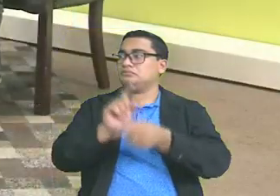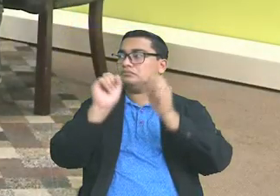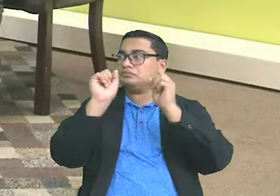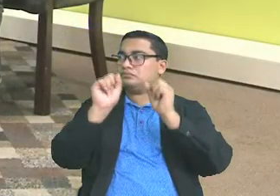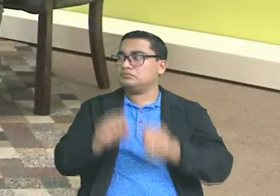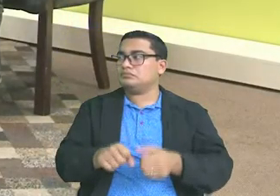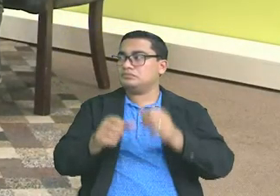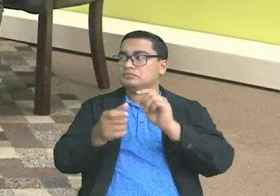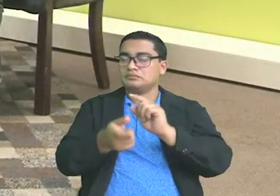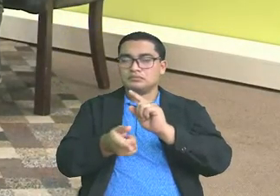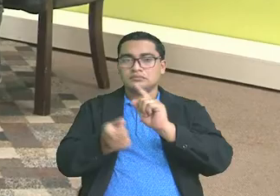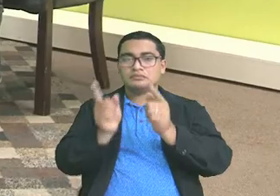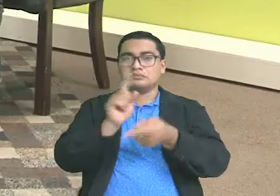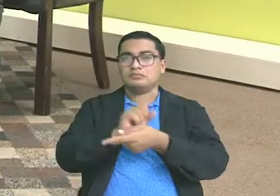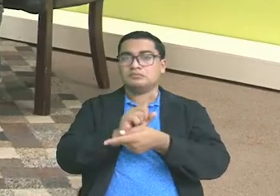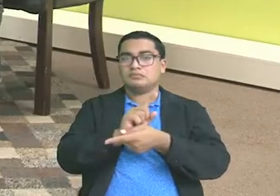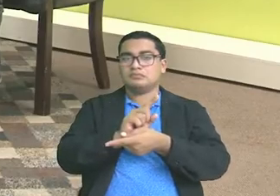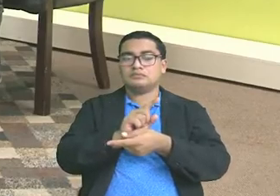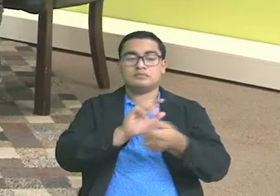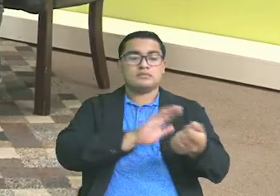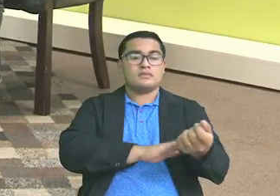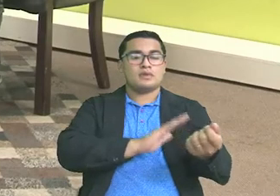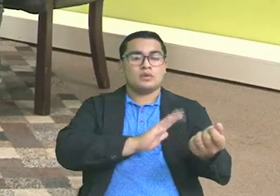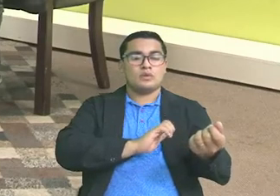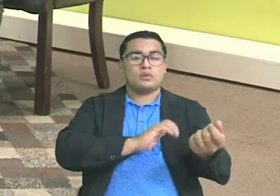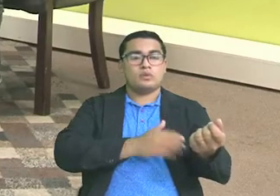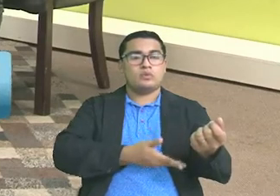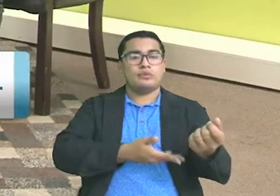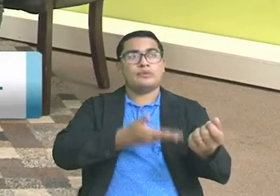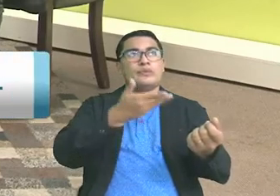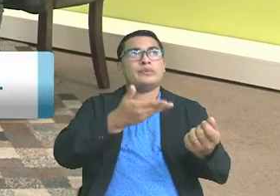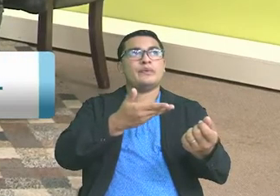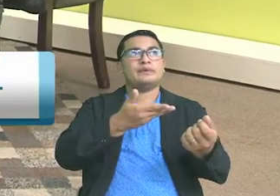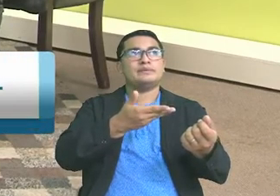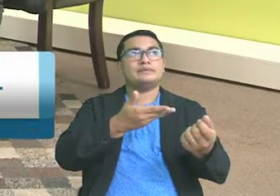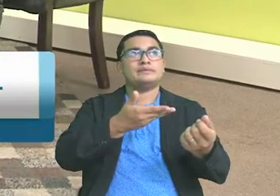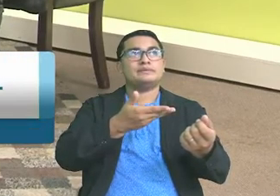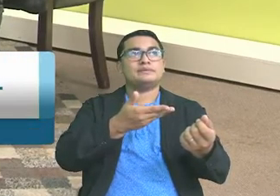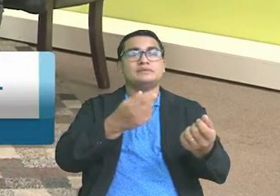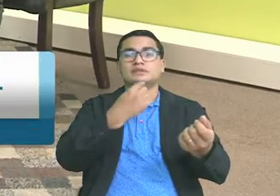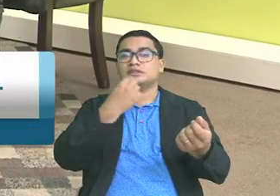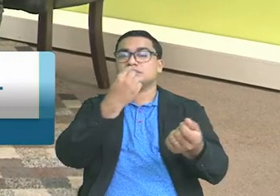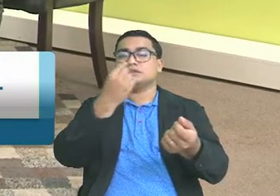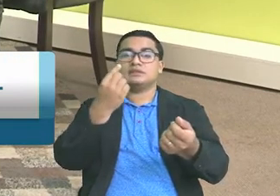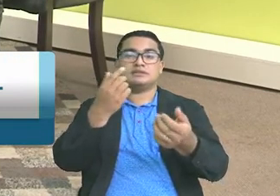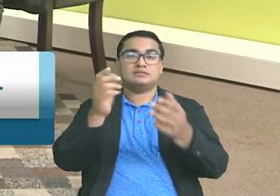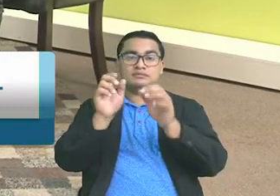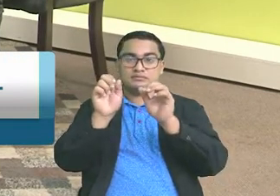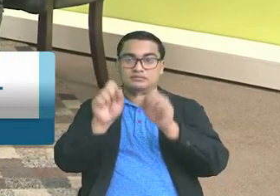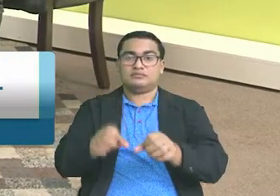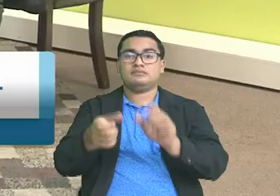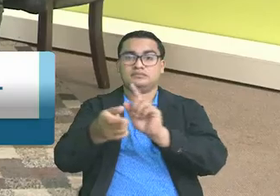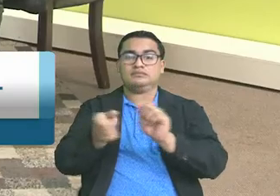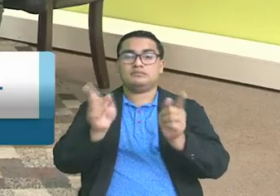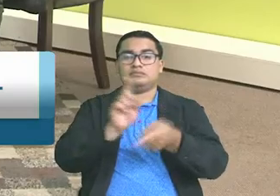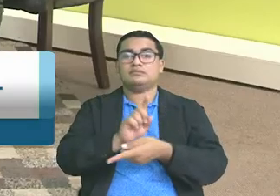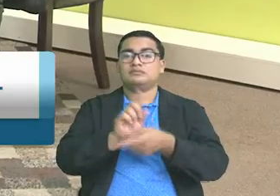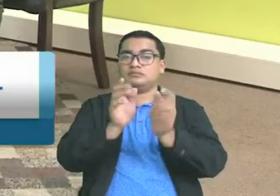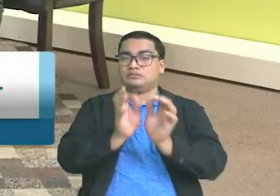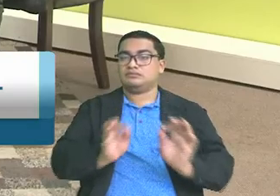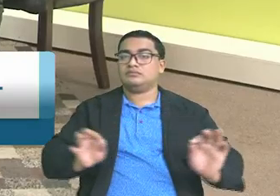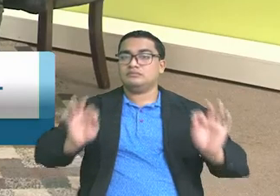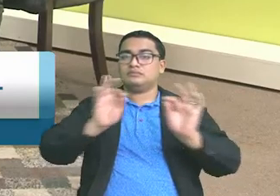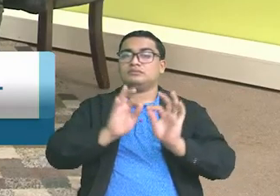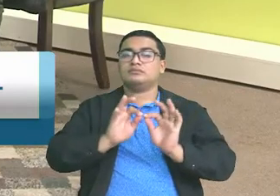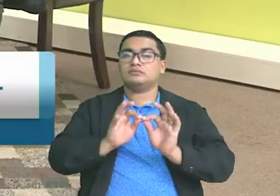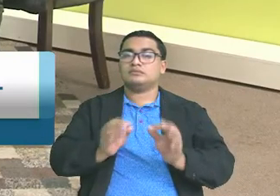ahí en primer lugar vamos a tener a la famosa hipertensión arterial, ¿verdad? ¿Quiénes van a tener mayor? Definitivamente ese es el principal factor